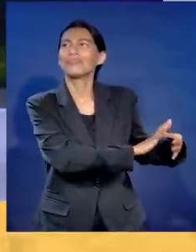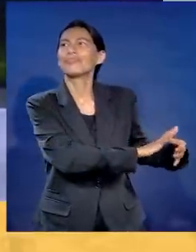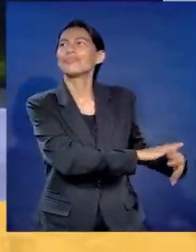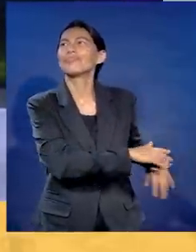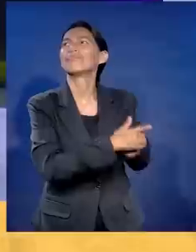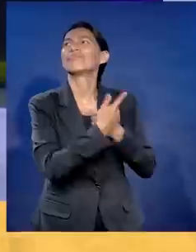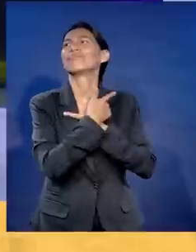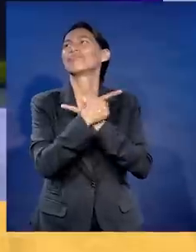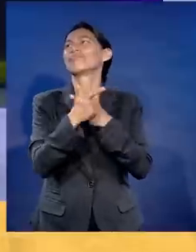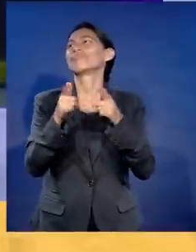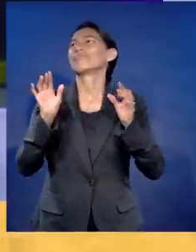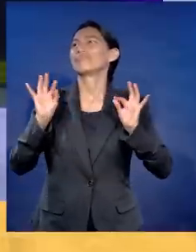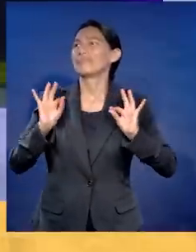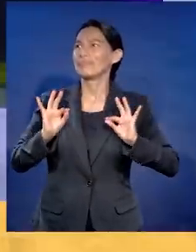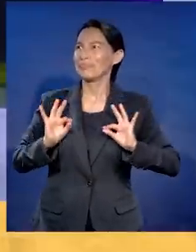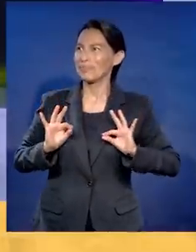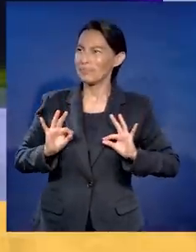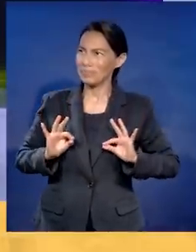y líbrame